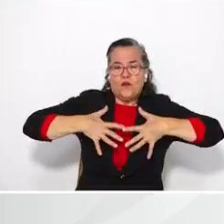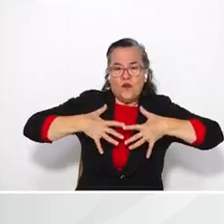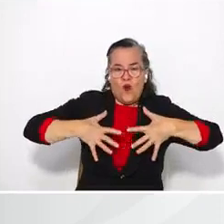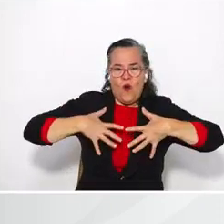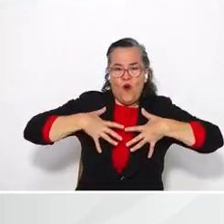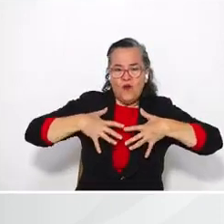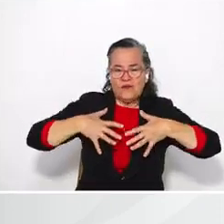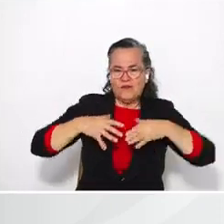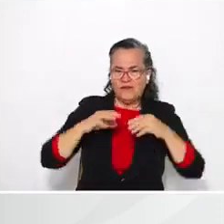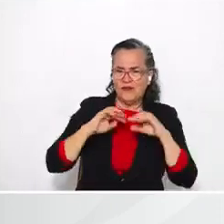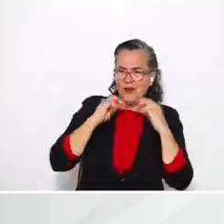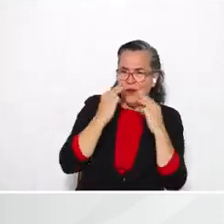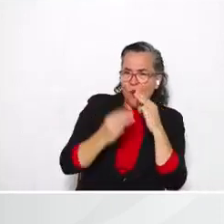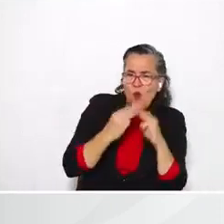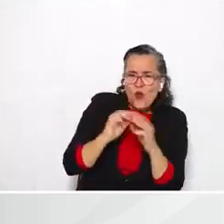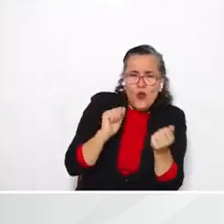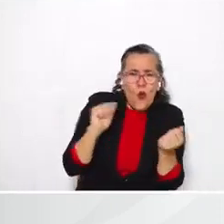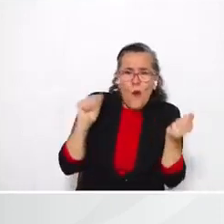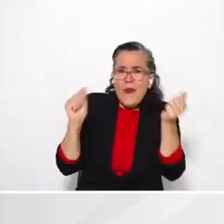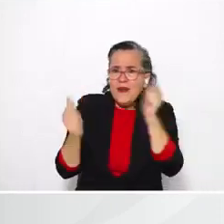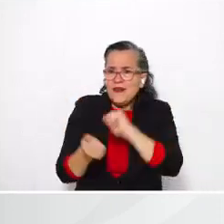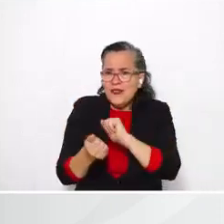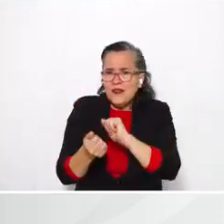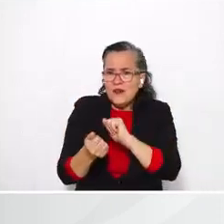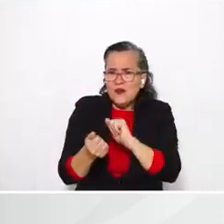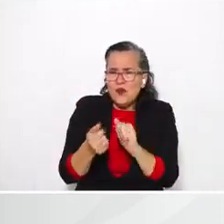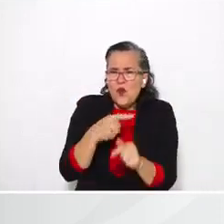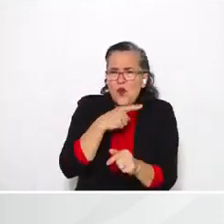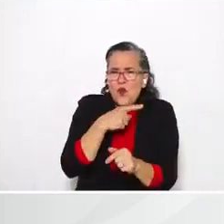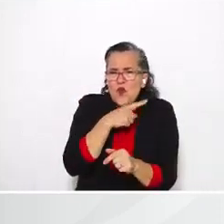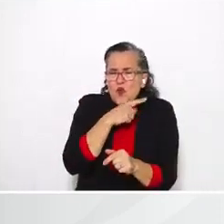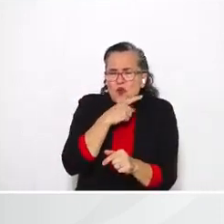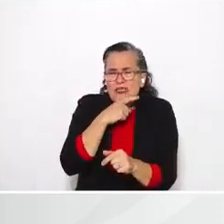cortando y se está convirtiendo en un lugar seco.